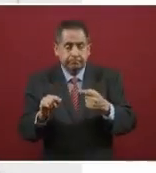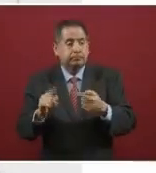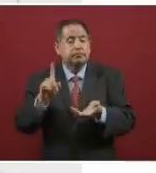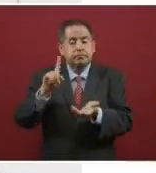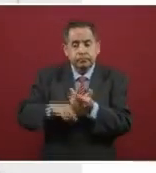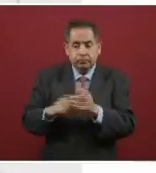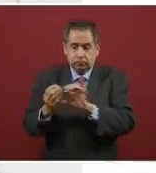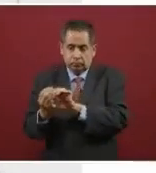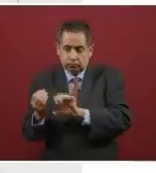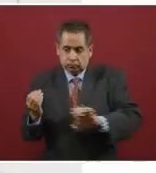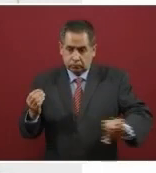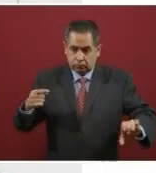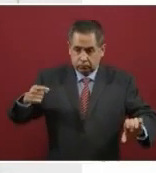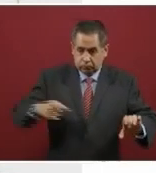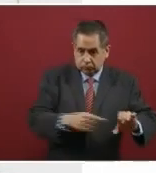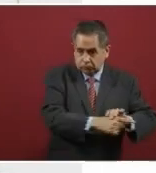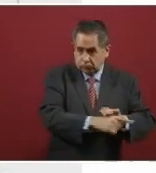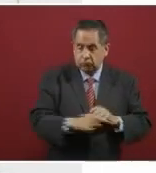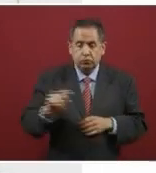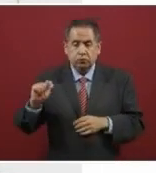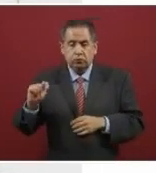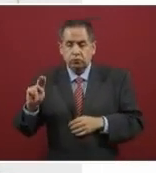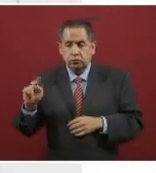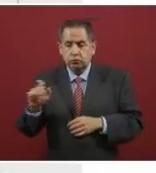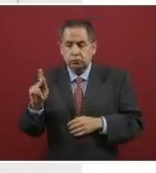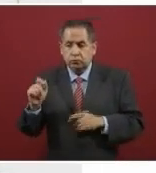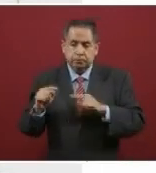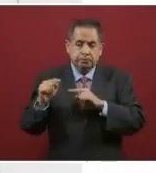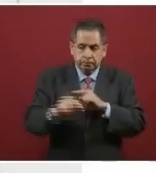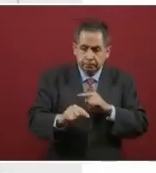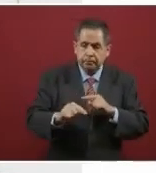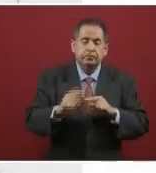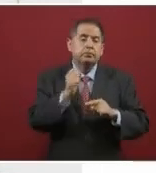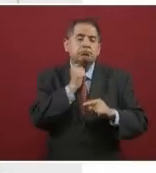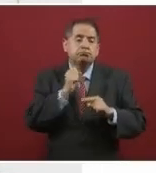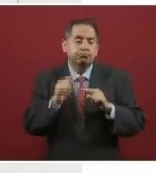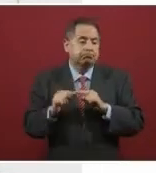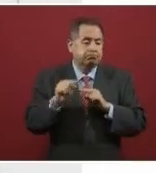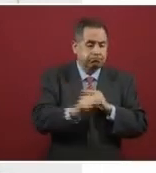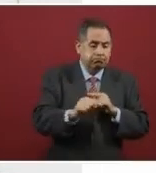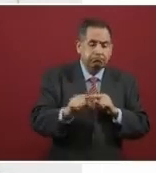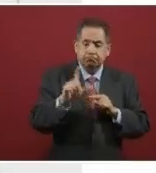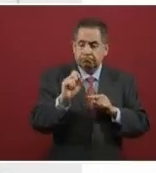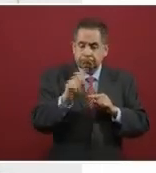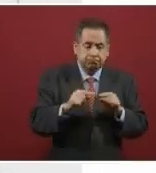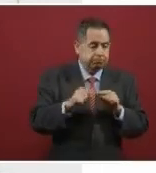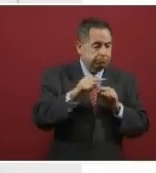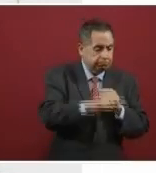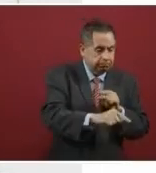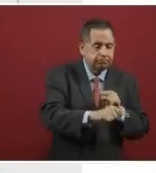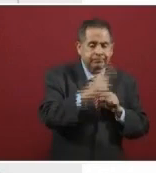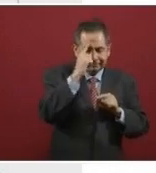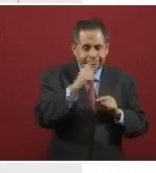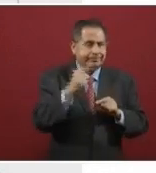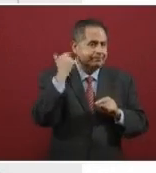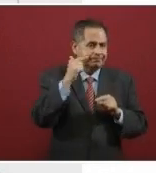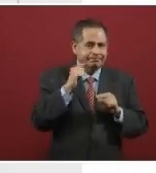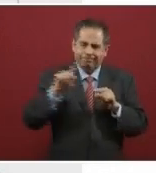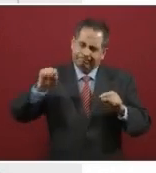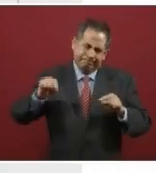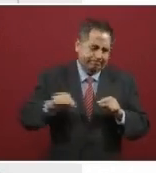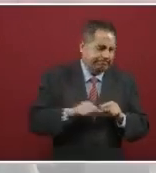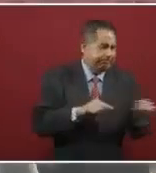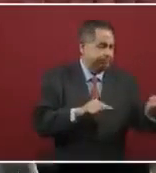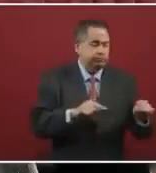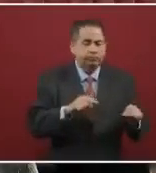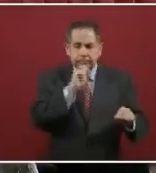que nosotros tenemos, el de Tuxpan, Azcapotzalco, Salamanca, Guadalajara, Salamanca, León, Salamanca, Morelia, Tula, Salamanca y Tula,